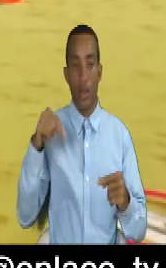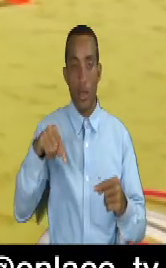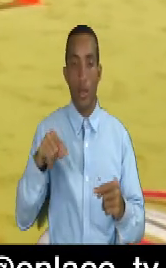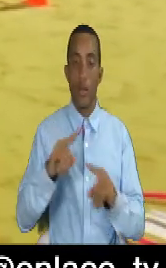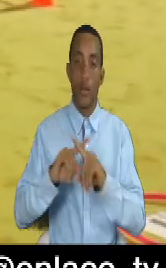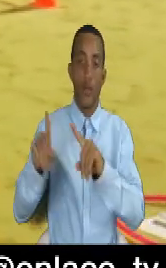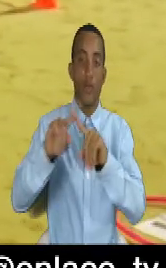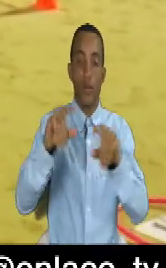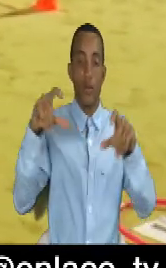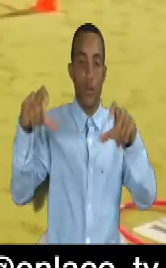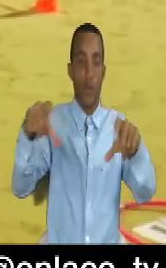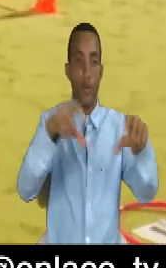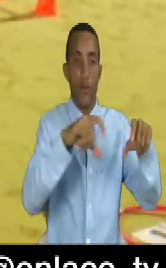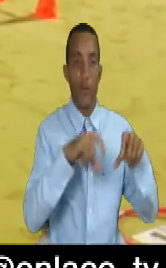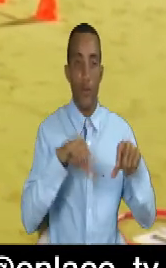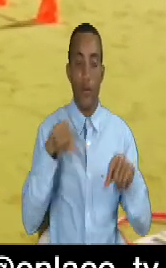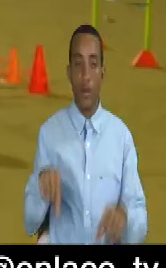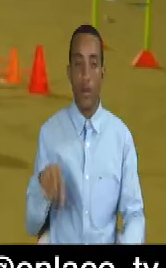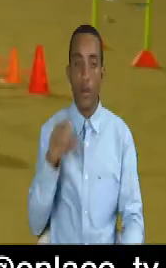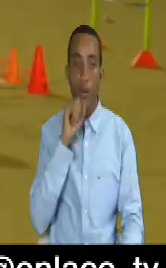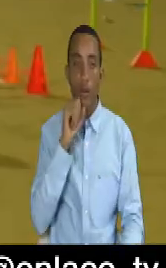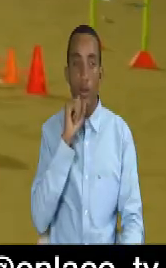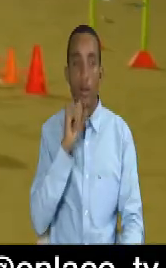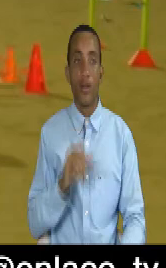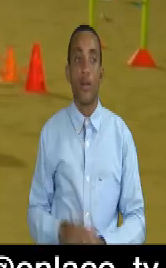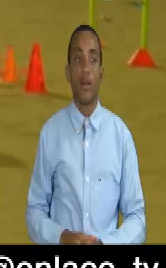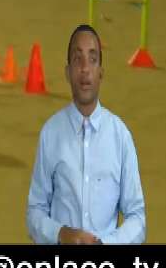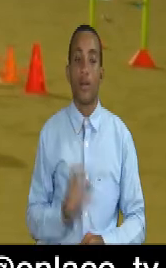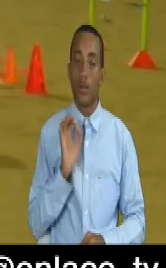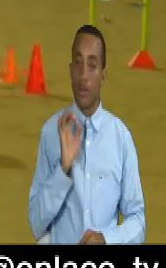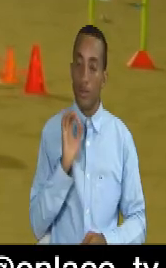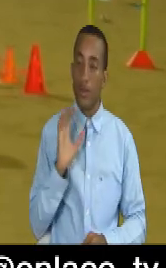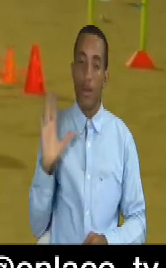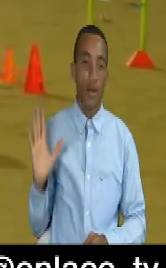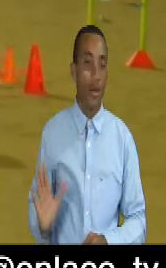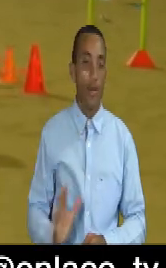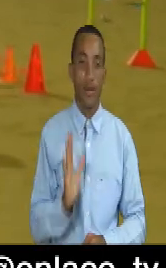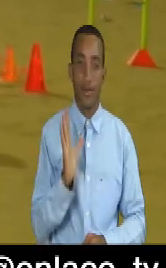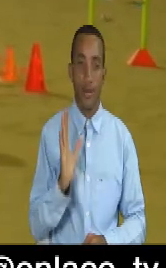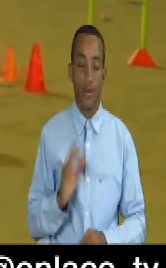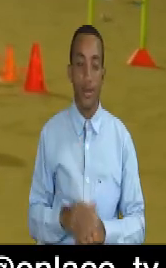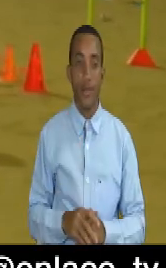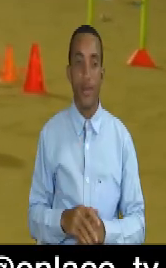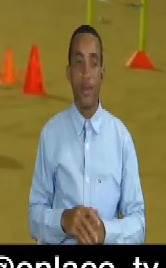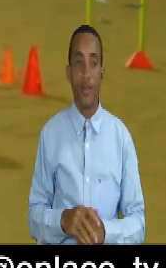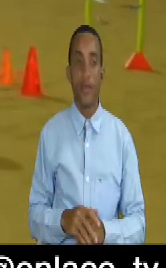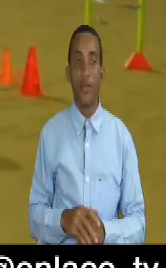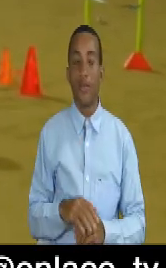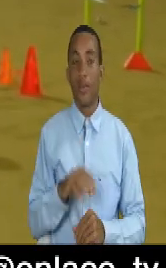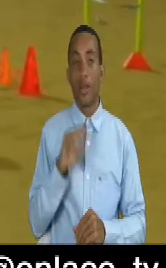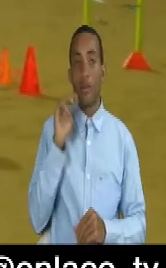escenarios deportivos de Barranca Bermeja. Siempre hemos tenido esa característica, gracias a Dios, hemos